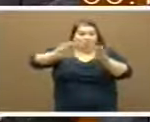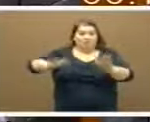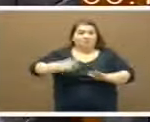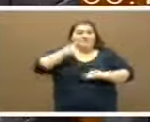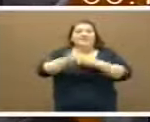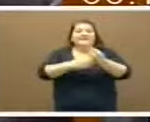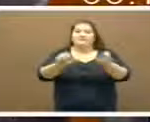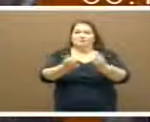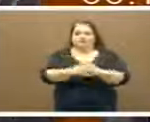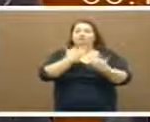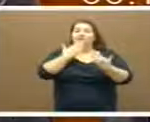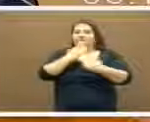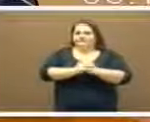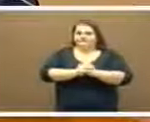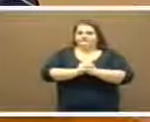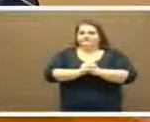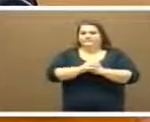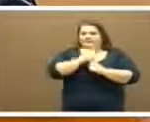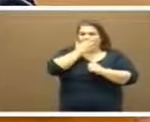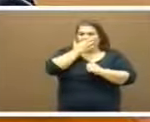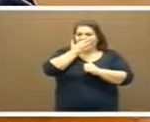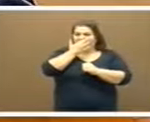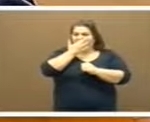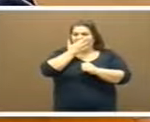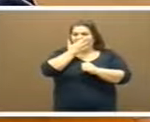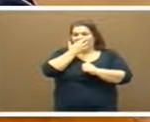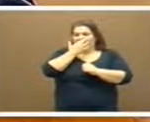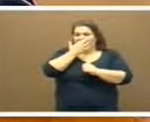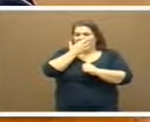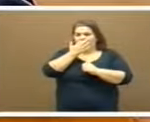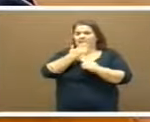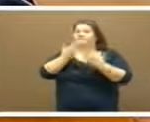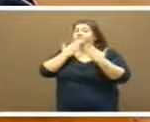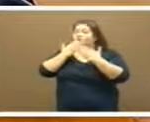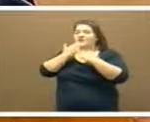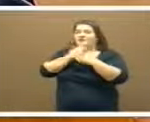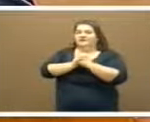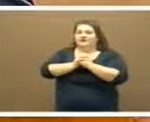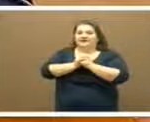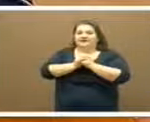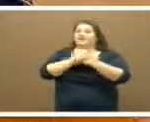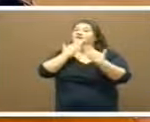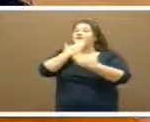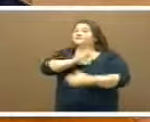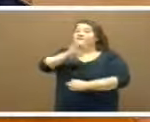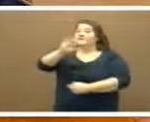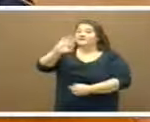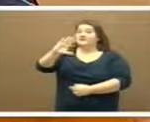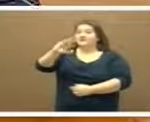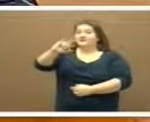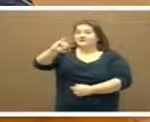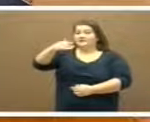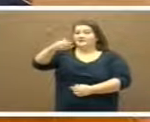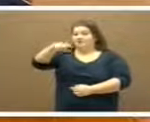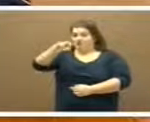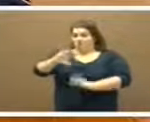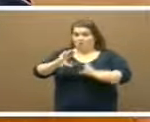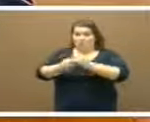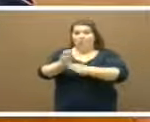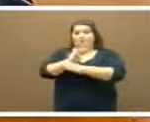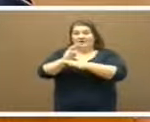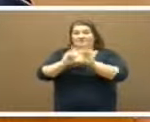que hacemos. Muchas gracias. Muchas gracias, señor Escribano. Por el Grupo Parlamentario Popular, Extremadura Unida, la